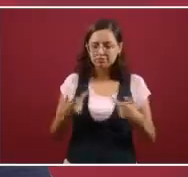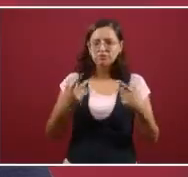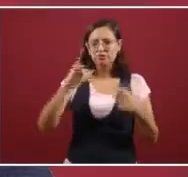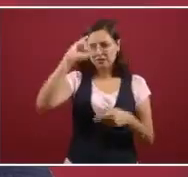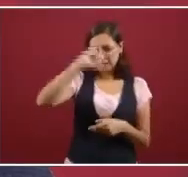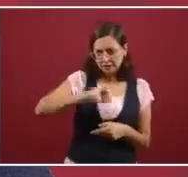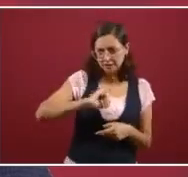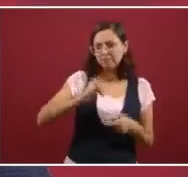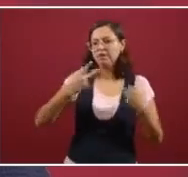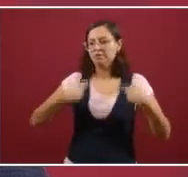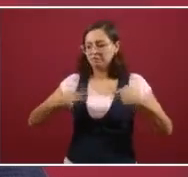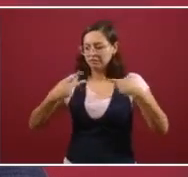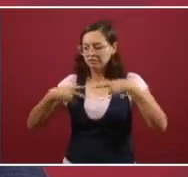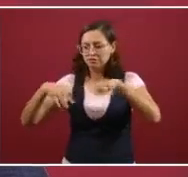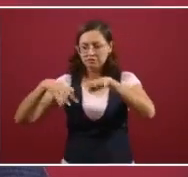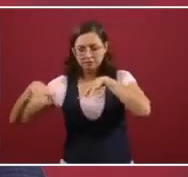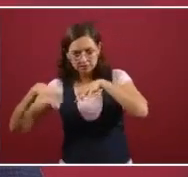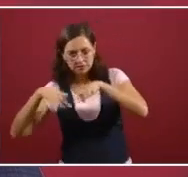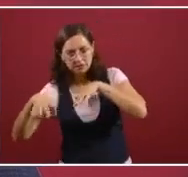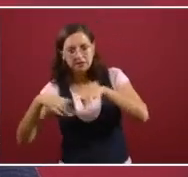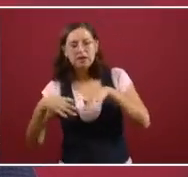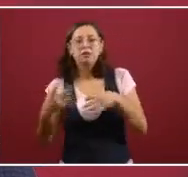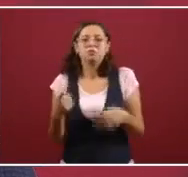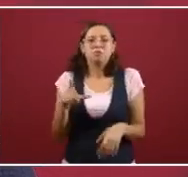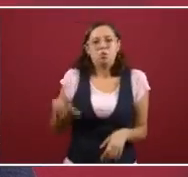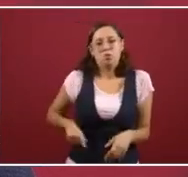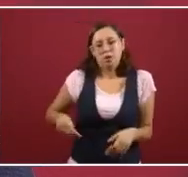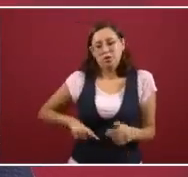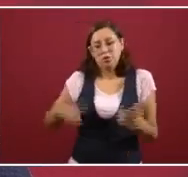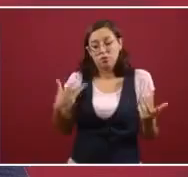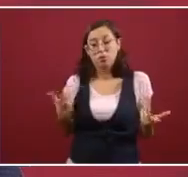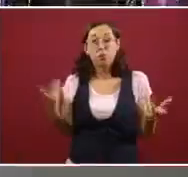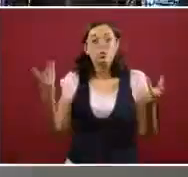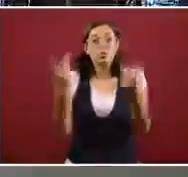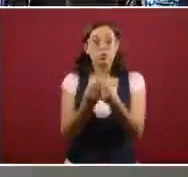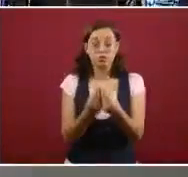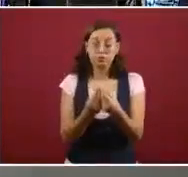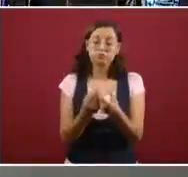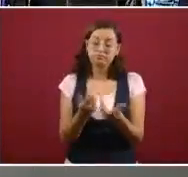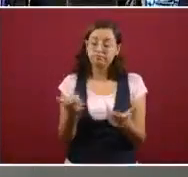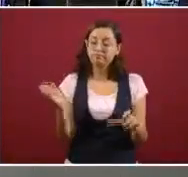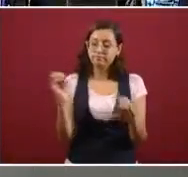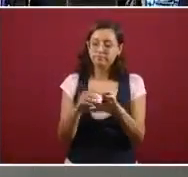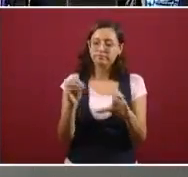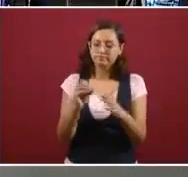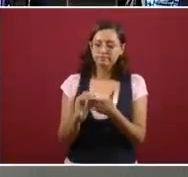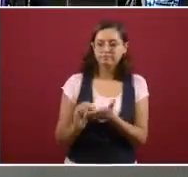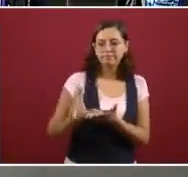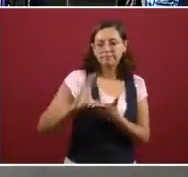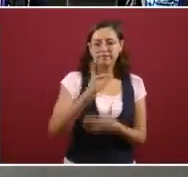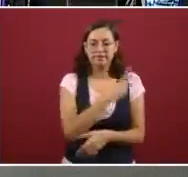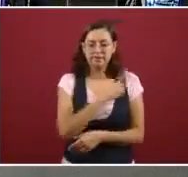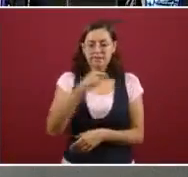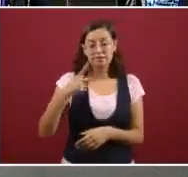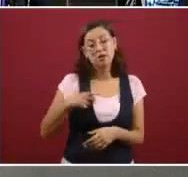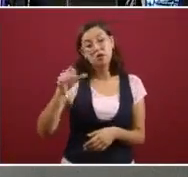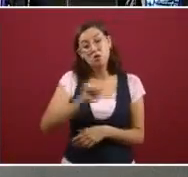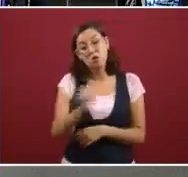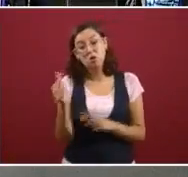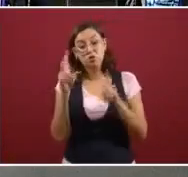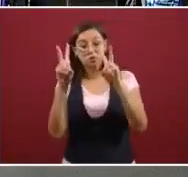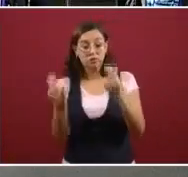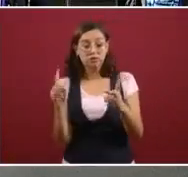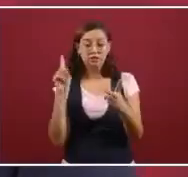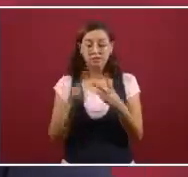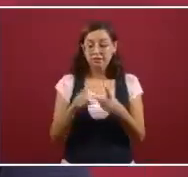los trabajadores y del gobierno. Otro factor, por supuesto, es el paso que, como ya señalé, dio la administración del